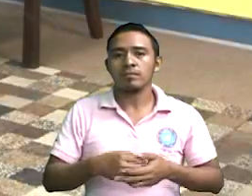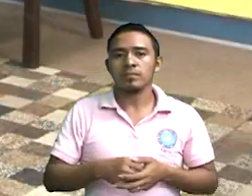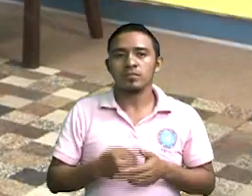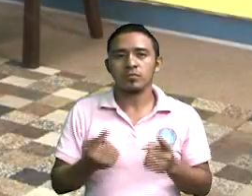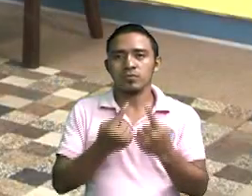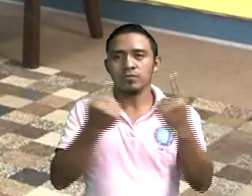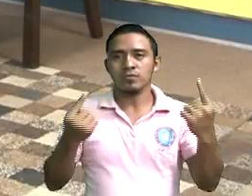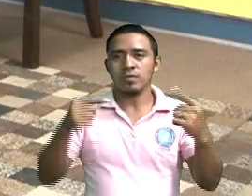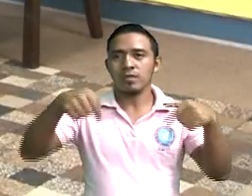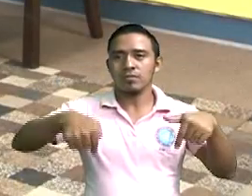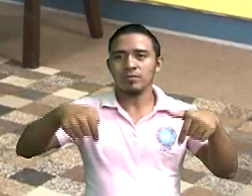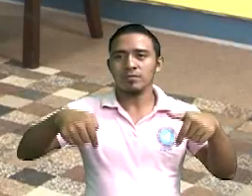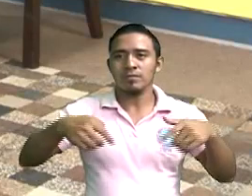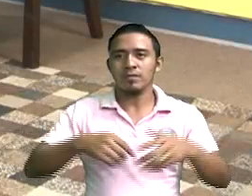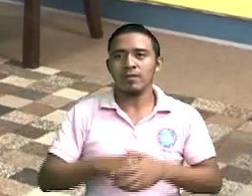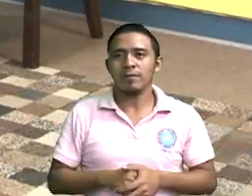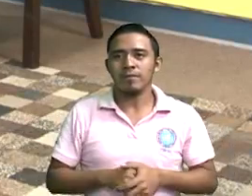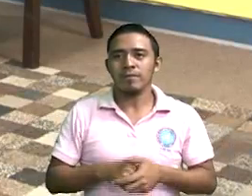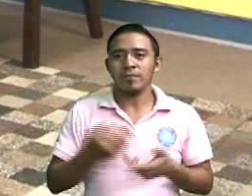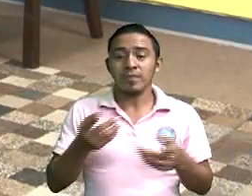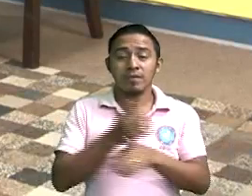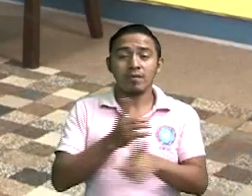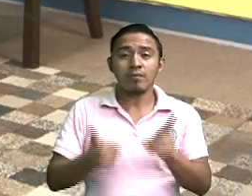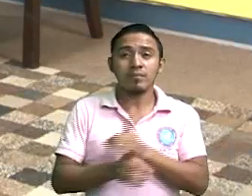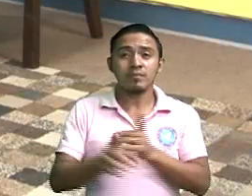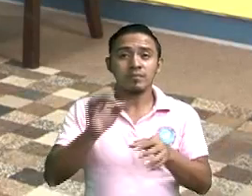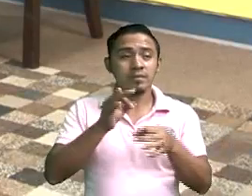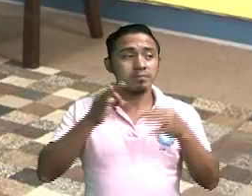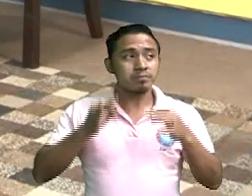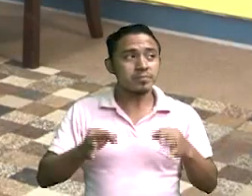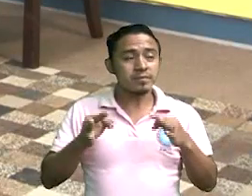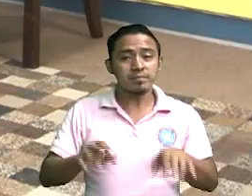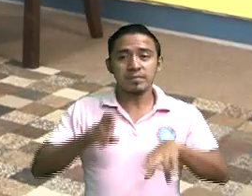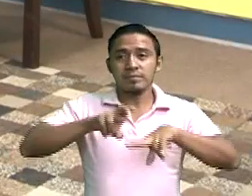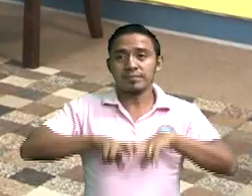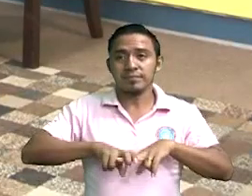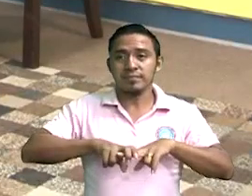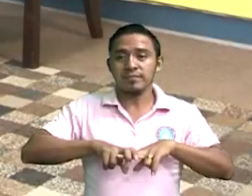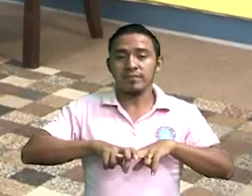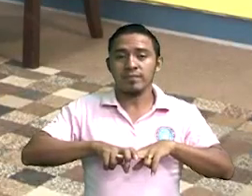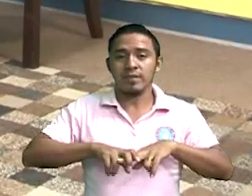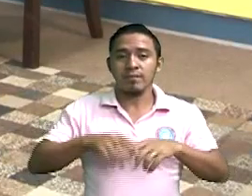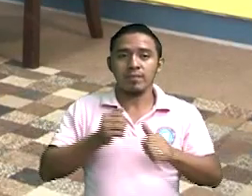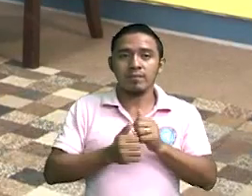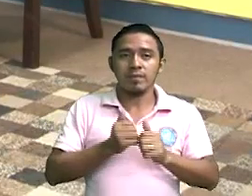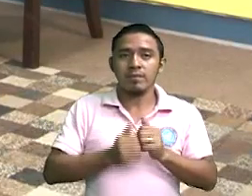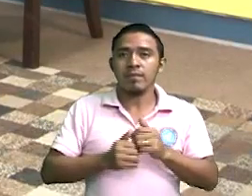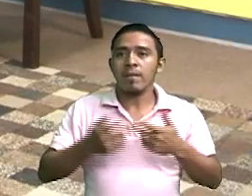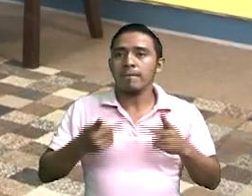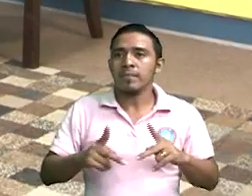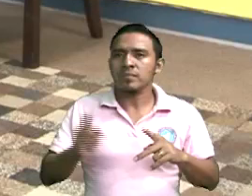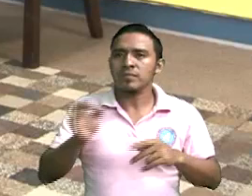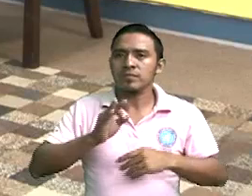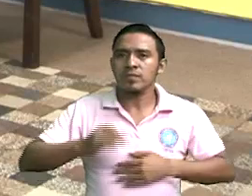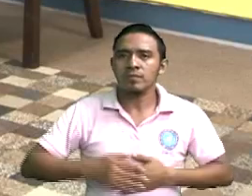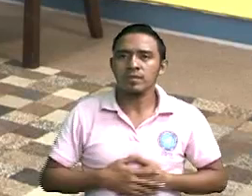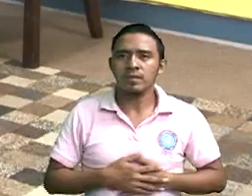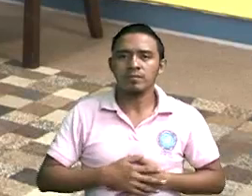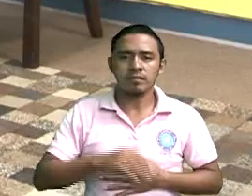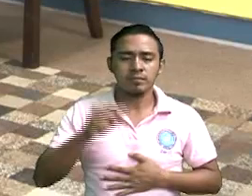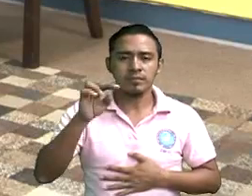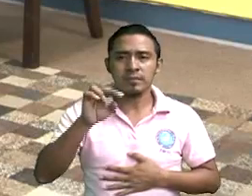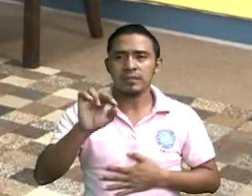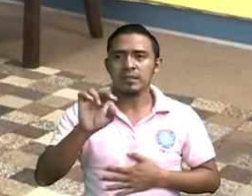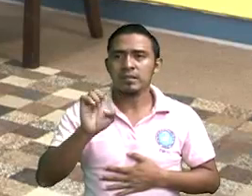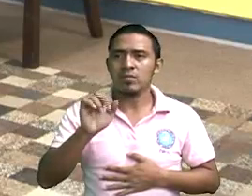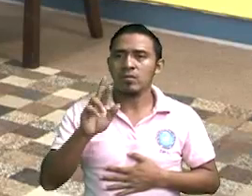yo ahorita. Sí. Debemos de sentarnos bien, reducir peso para que esto no pase. Pero esta es una forma de neuropatía